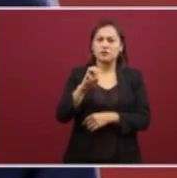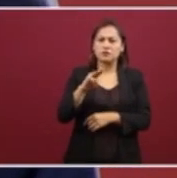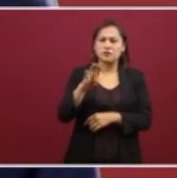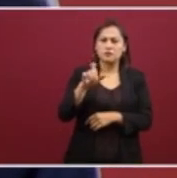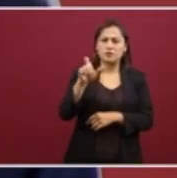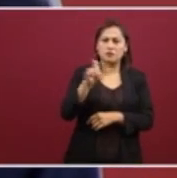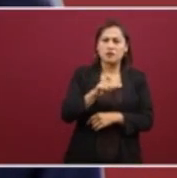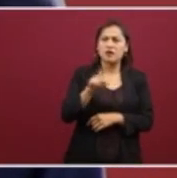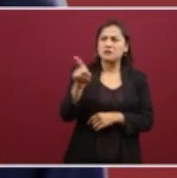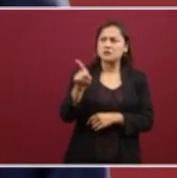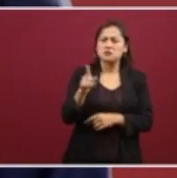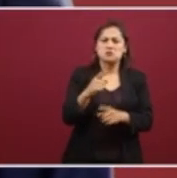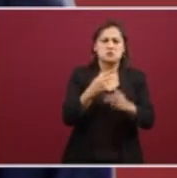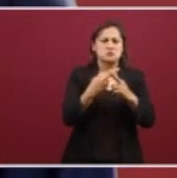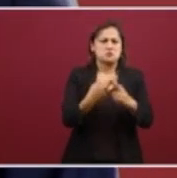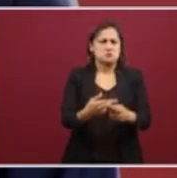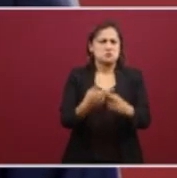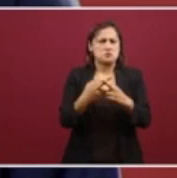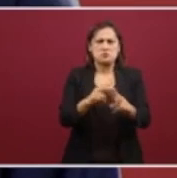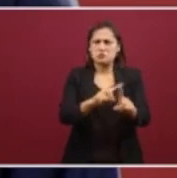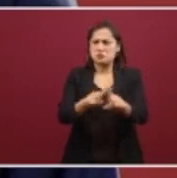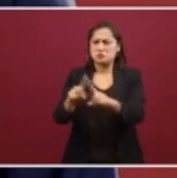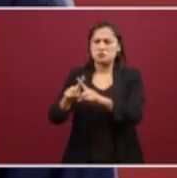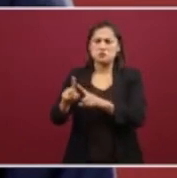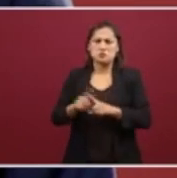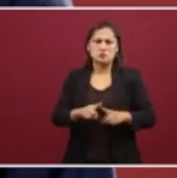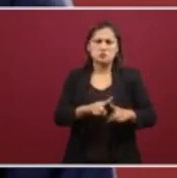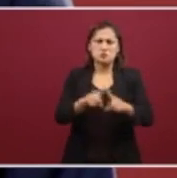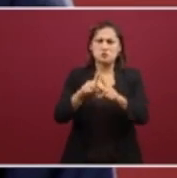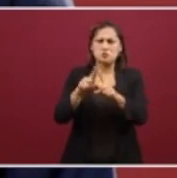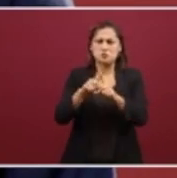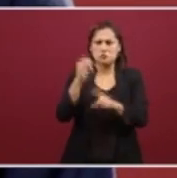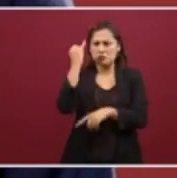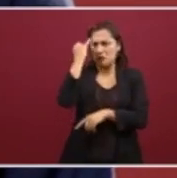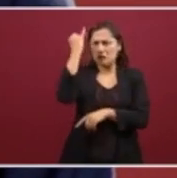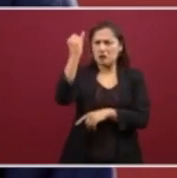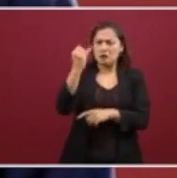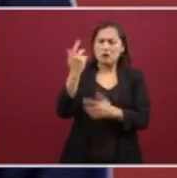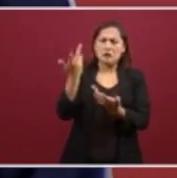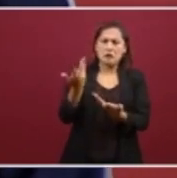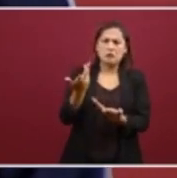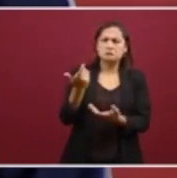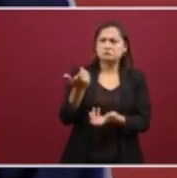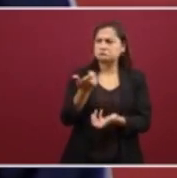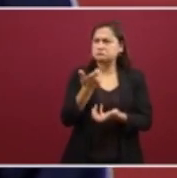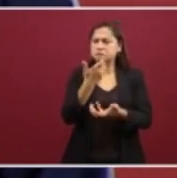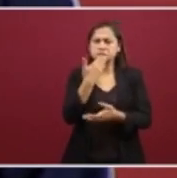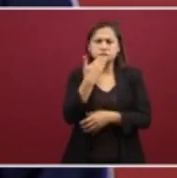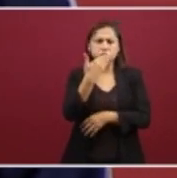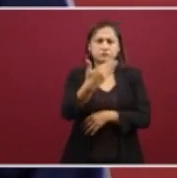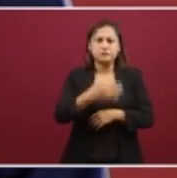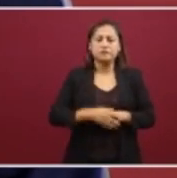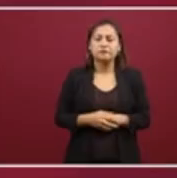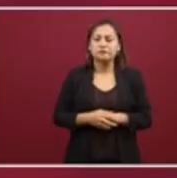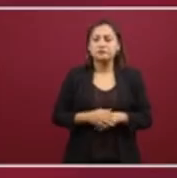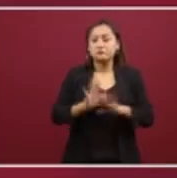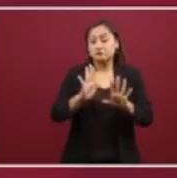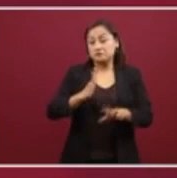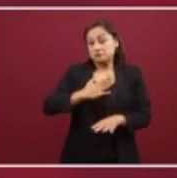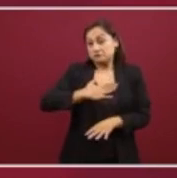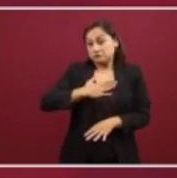mejores garantías. Ese es el informe que tengo. ¿Por qué razón?